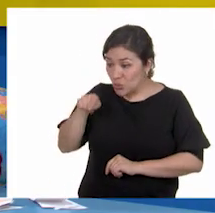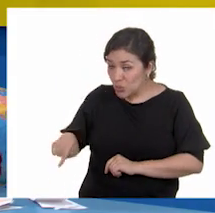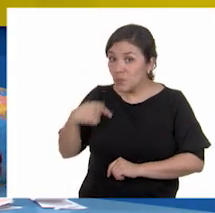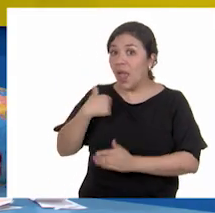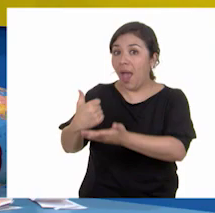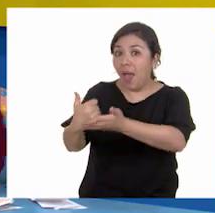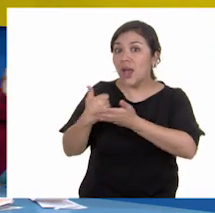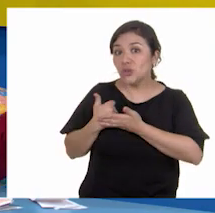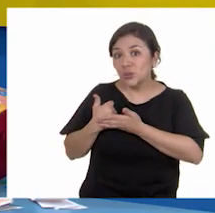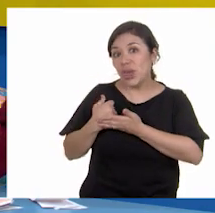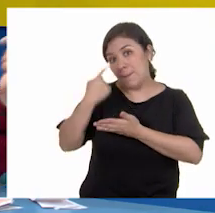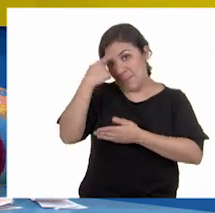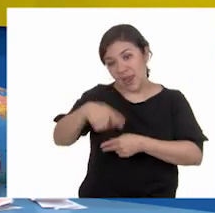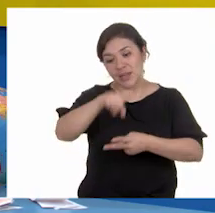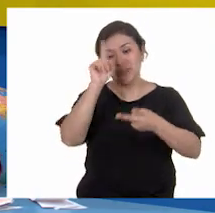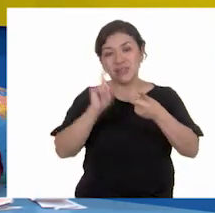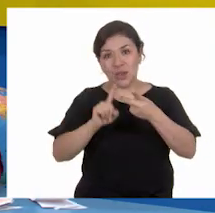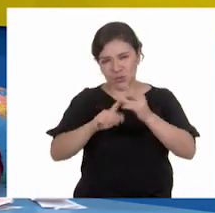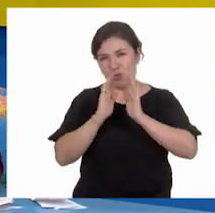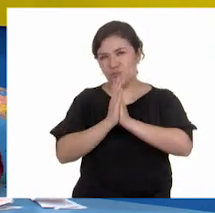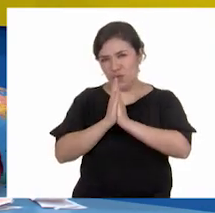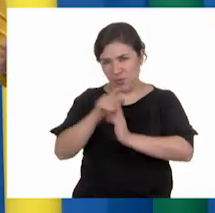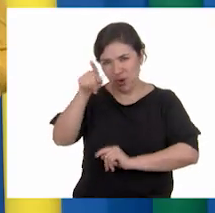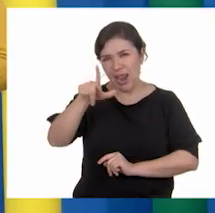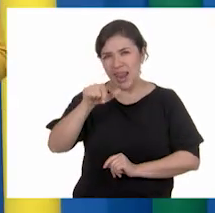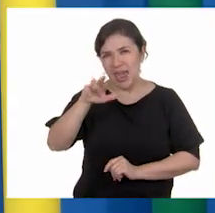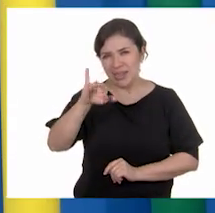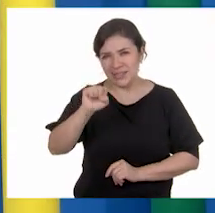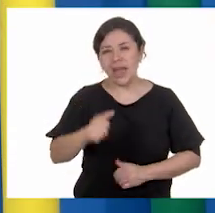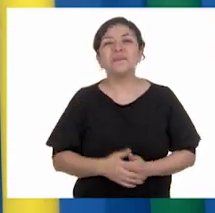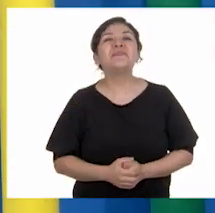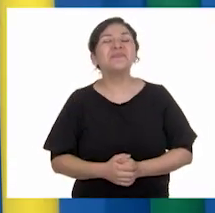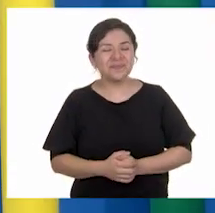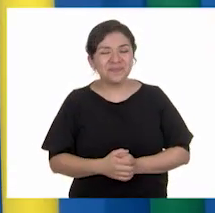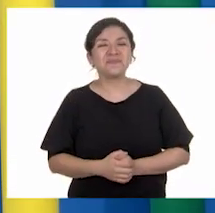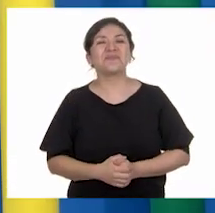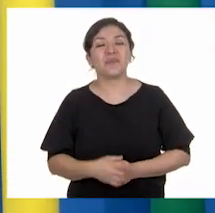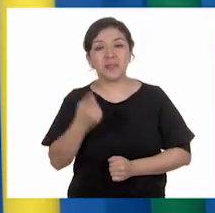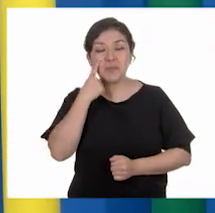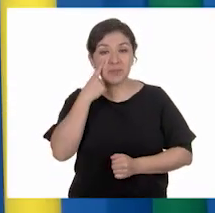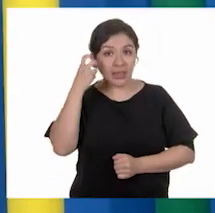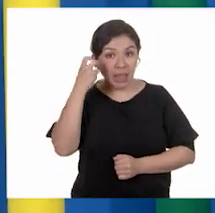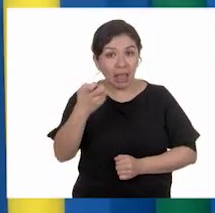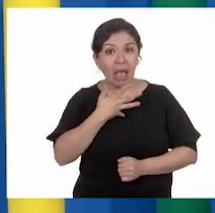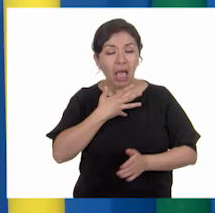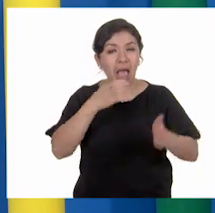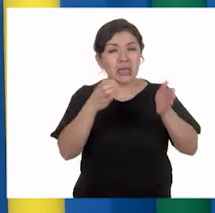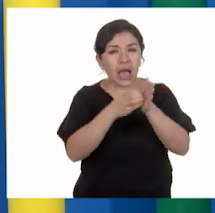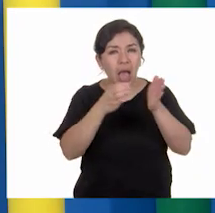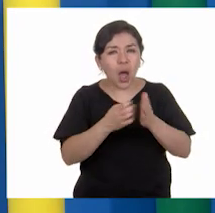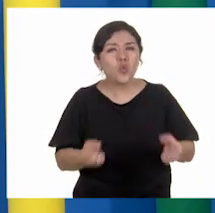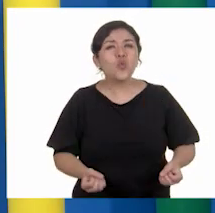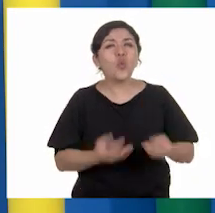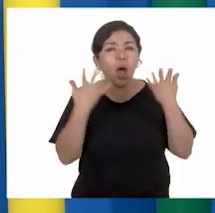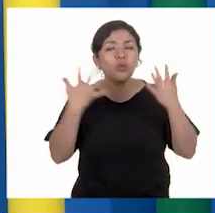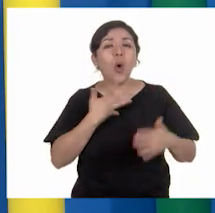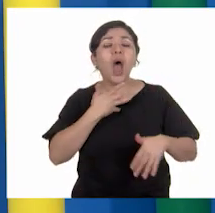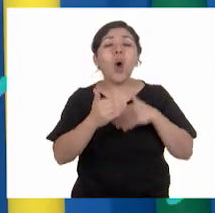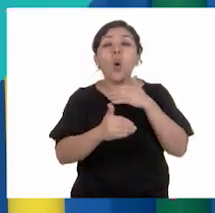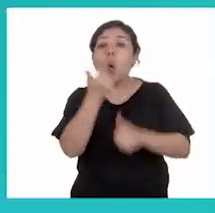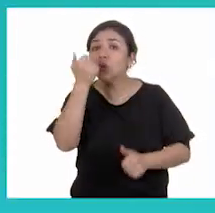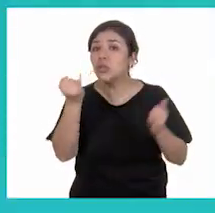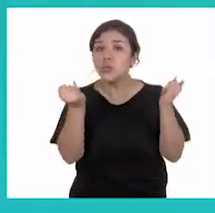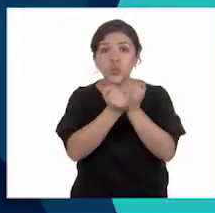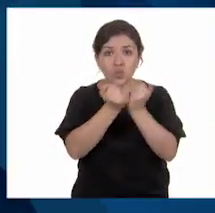nos ayudas con el siguiente renglón, Larisa. ¿Sí? Aquí también los recipientes completos son 11.